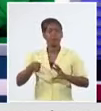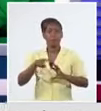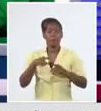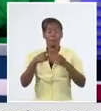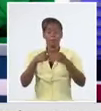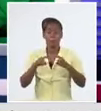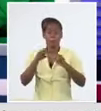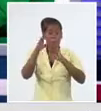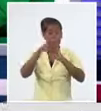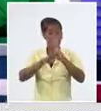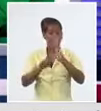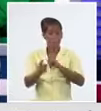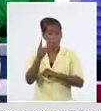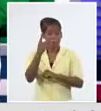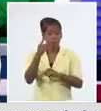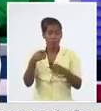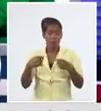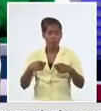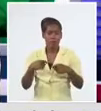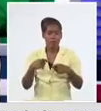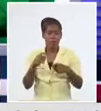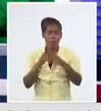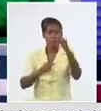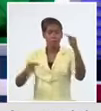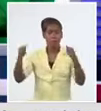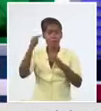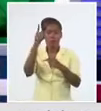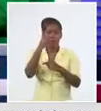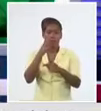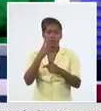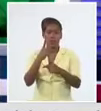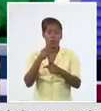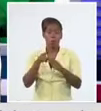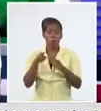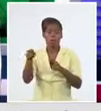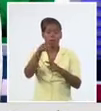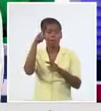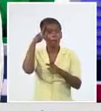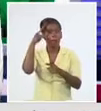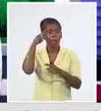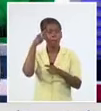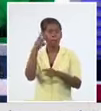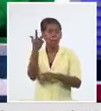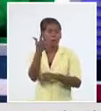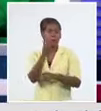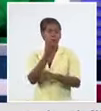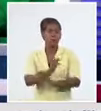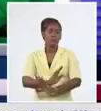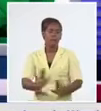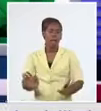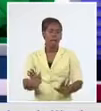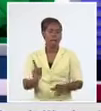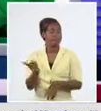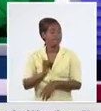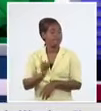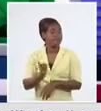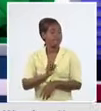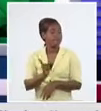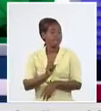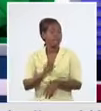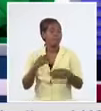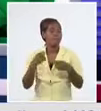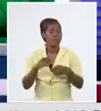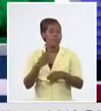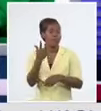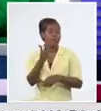la efectividad, porque la mejor vacuna siempre hay 1% que queda en lo negativo, ¿no? Fíjense